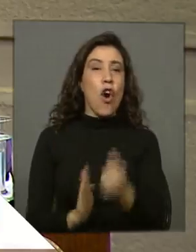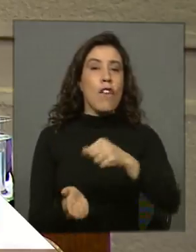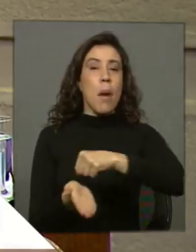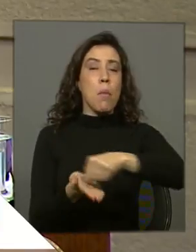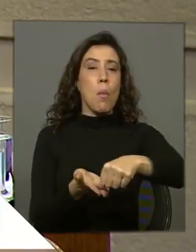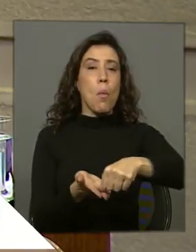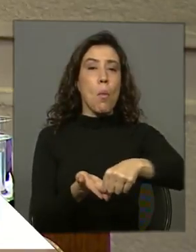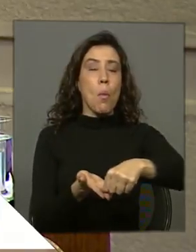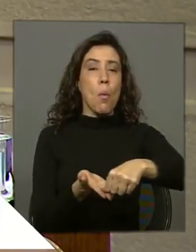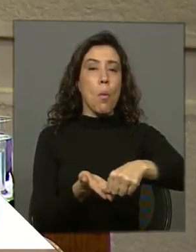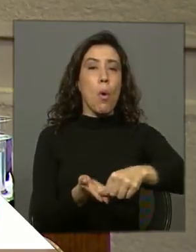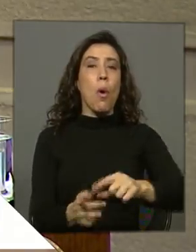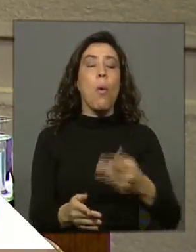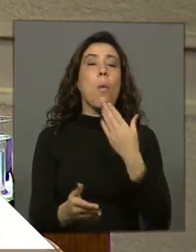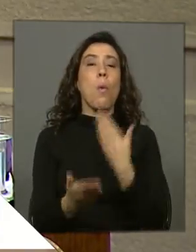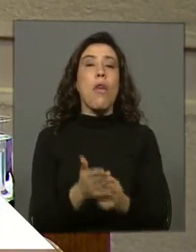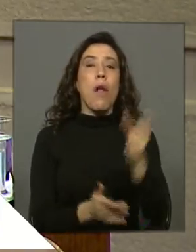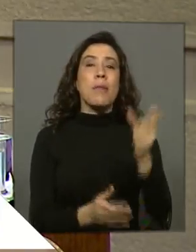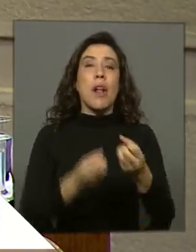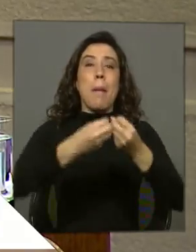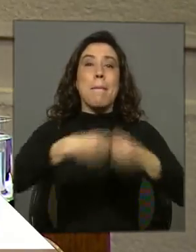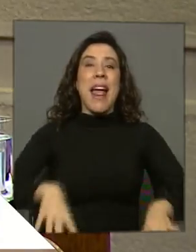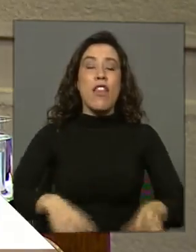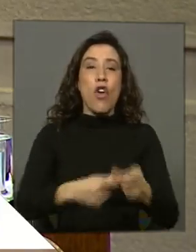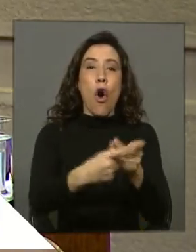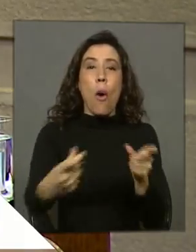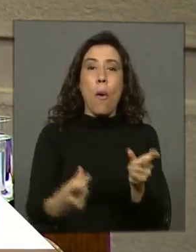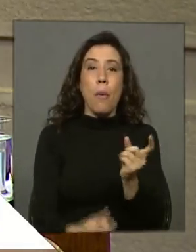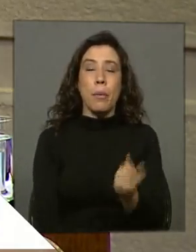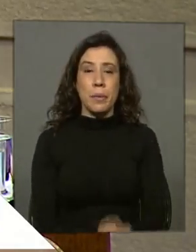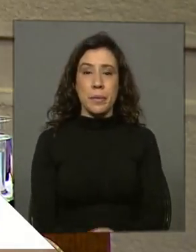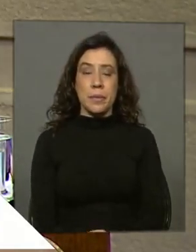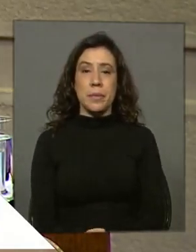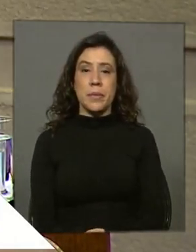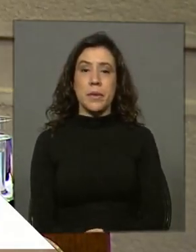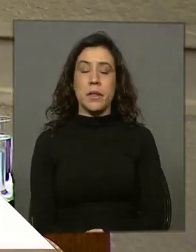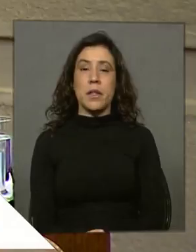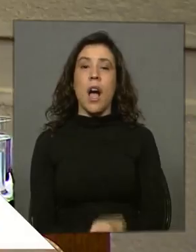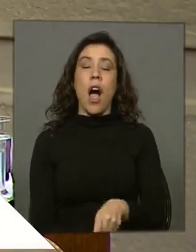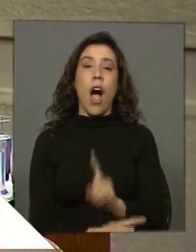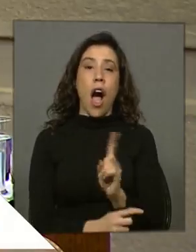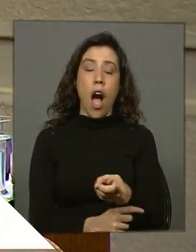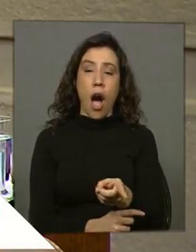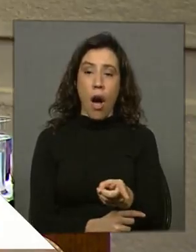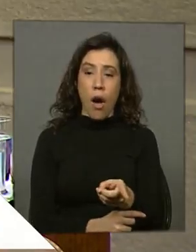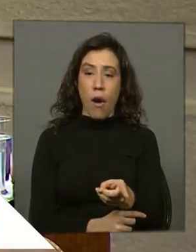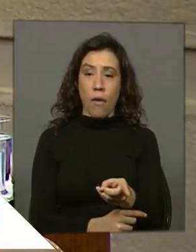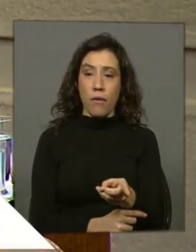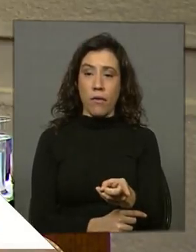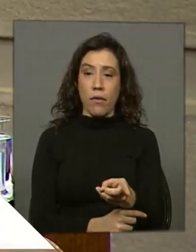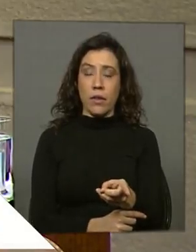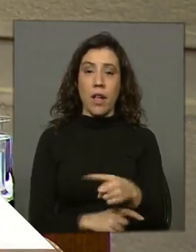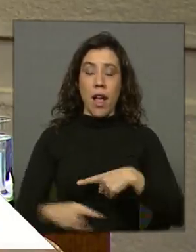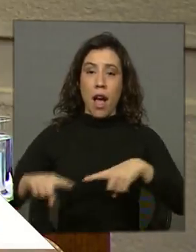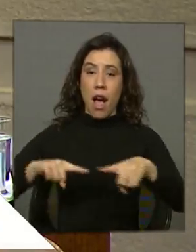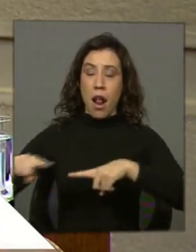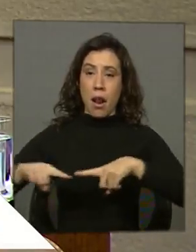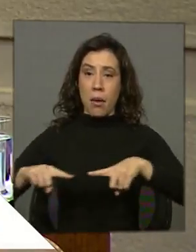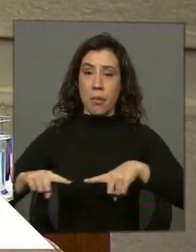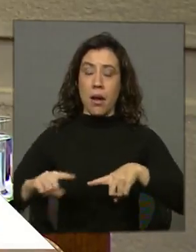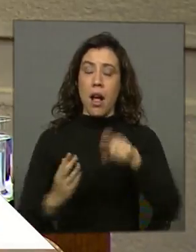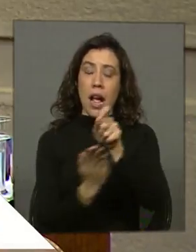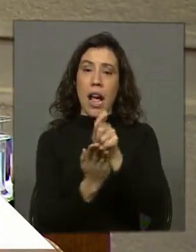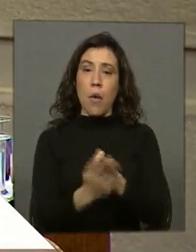multa por pérdida del ticket se establece la obligación se establece la obligación del administrador de